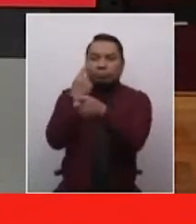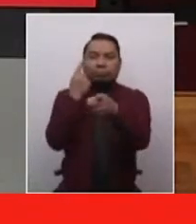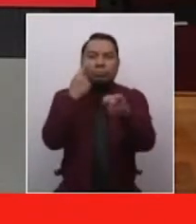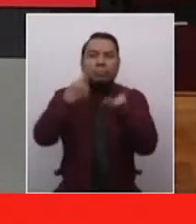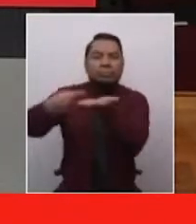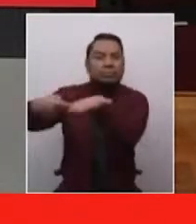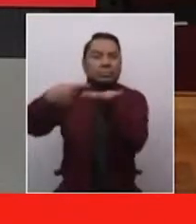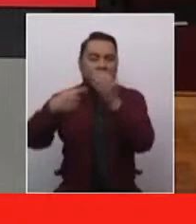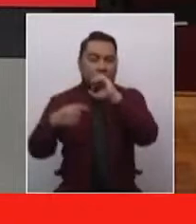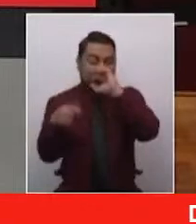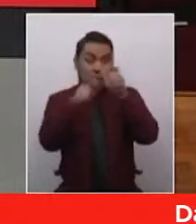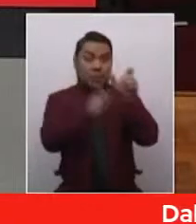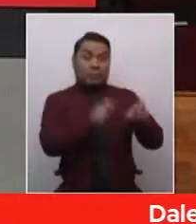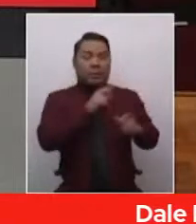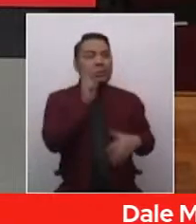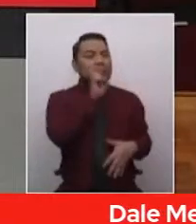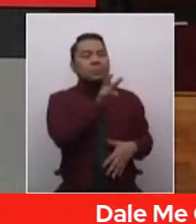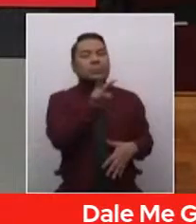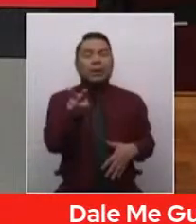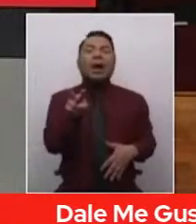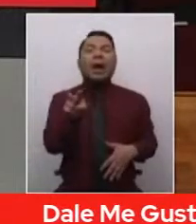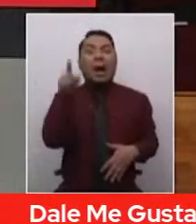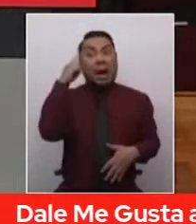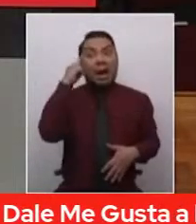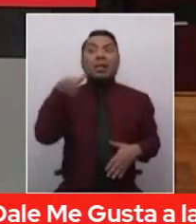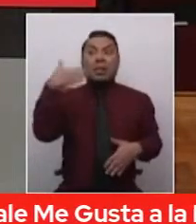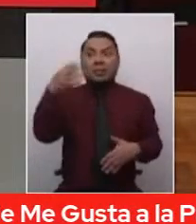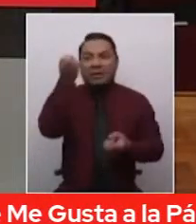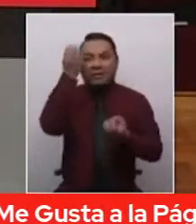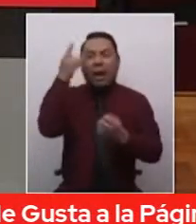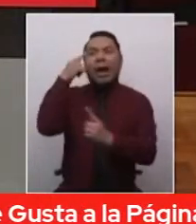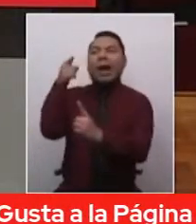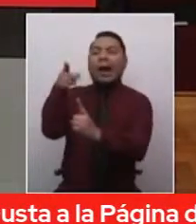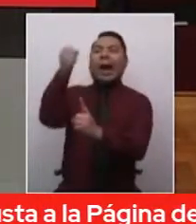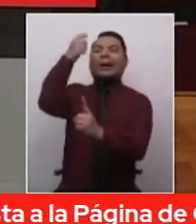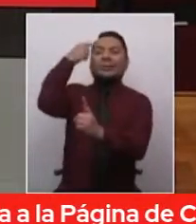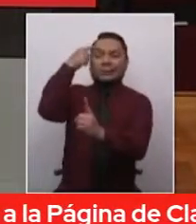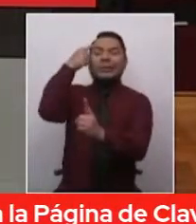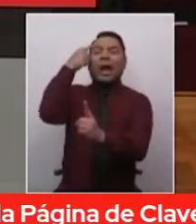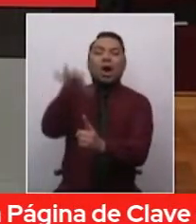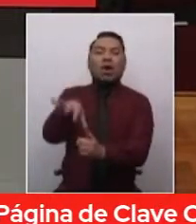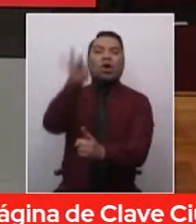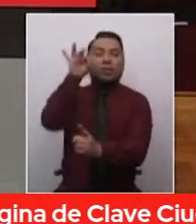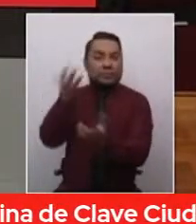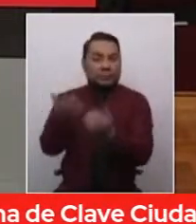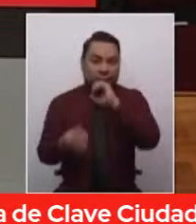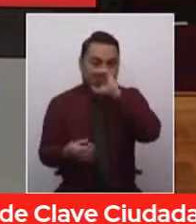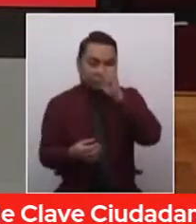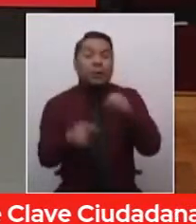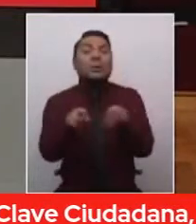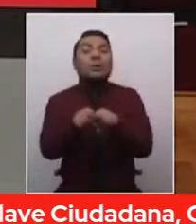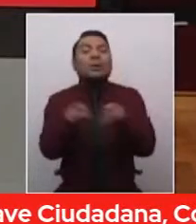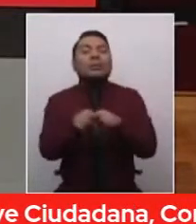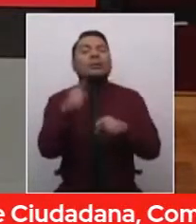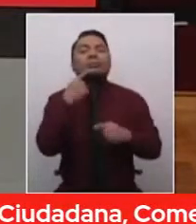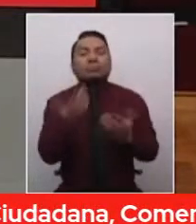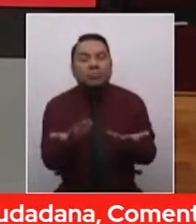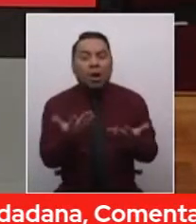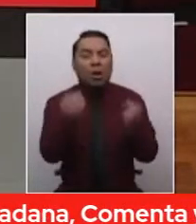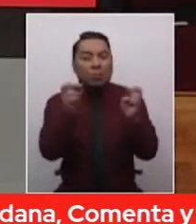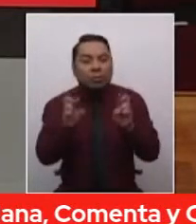contienda, buscando con ello la emisión de un voto informado y programático. Además, resulta